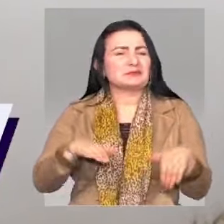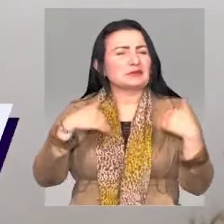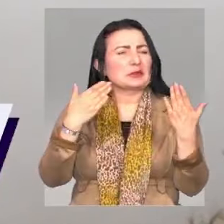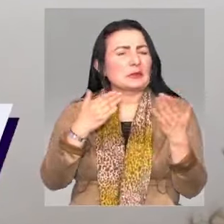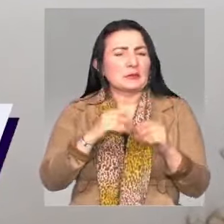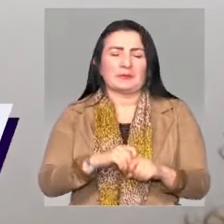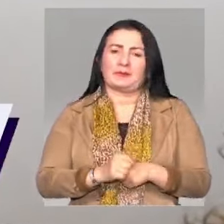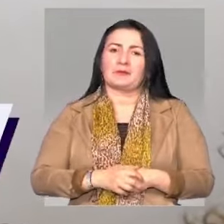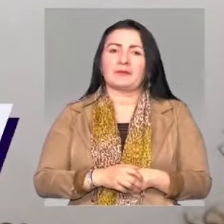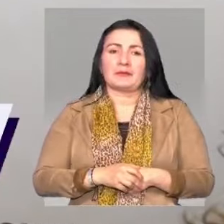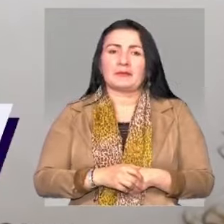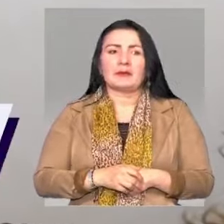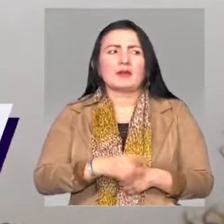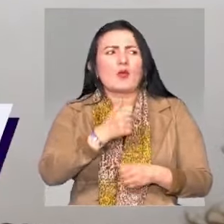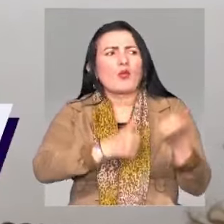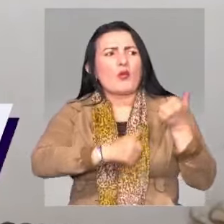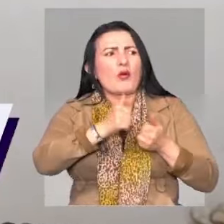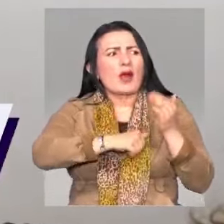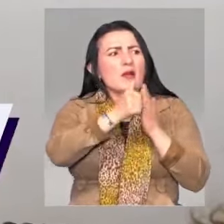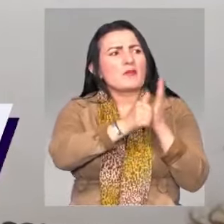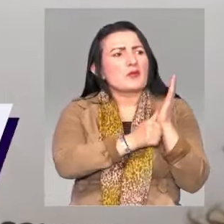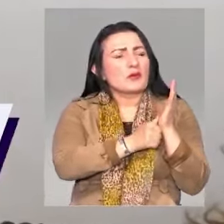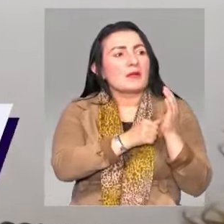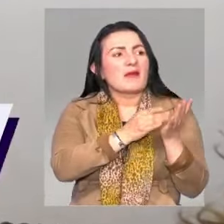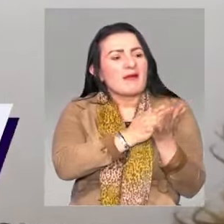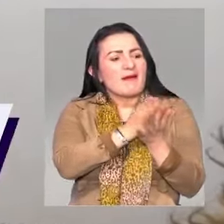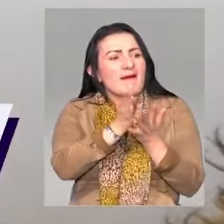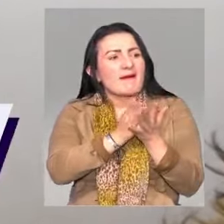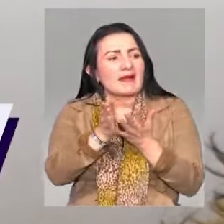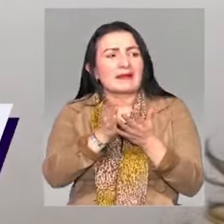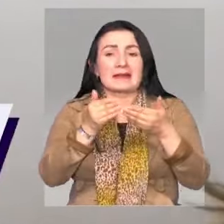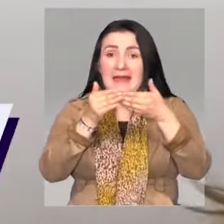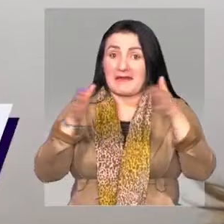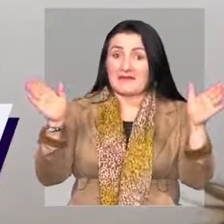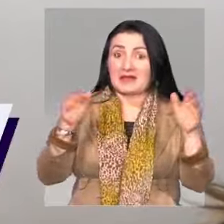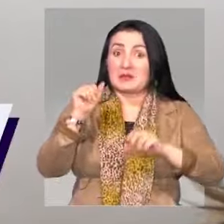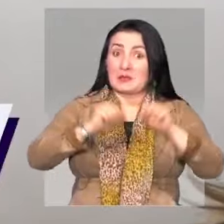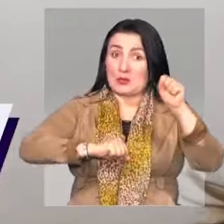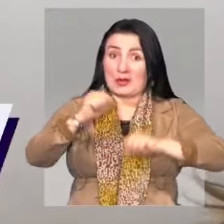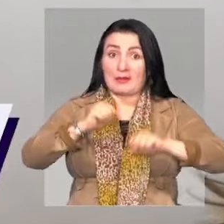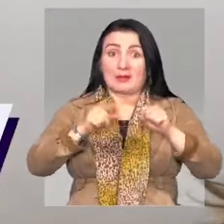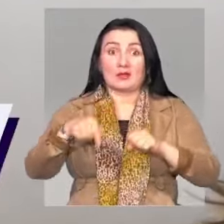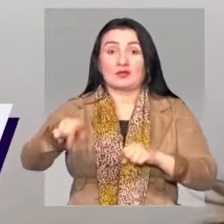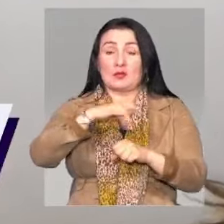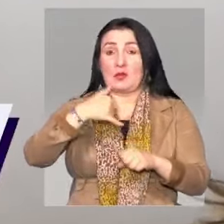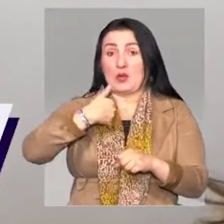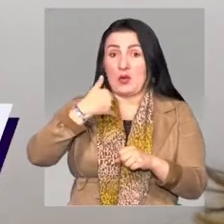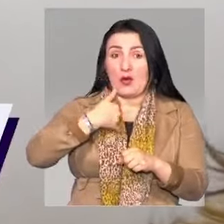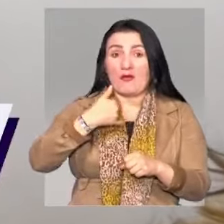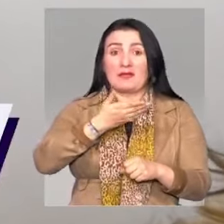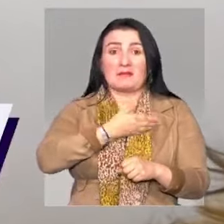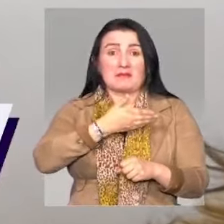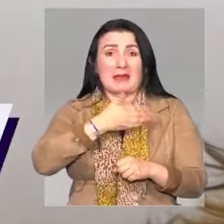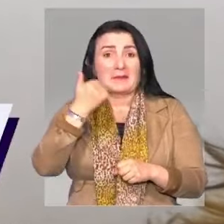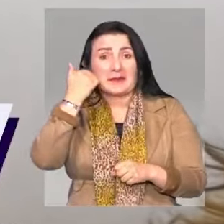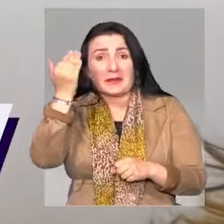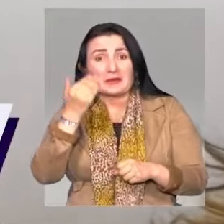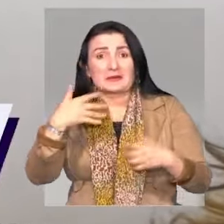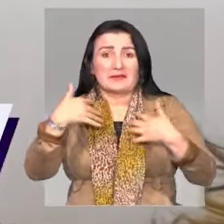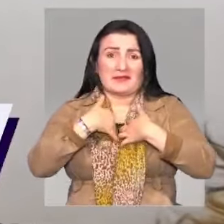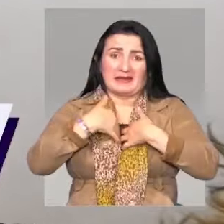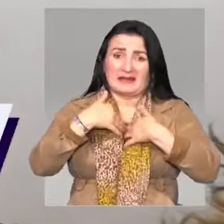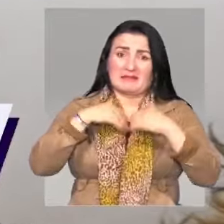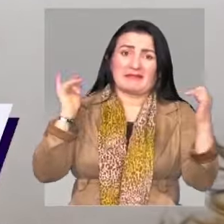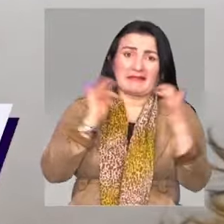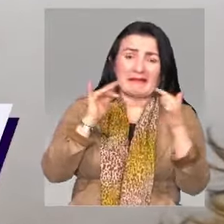deben preguntar? Es qué programa quieren estudiar. Hemos abierto las posibilidades para que jóvenes, madres, cabezas de familia, víctimas